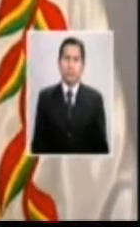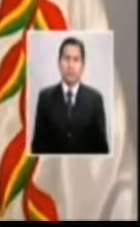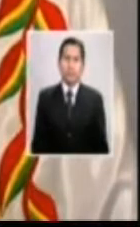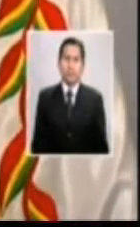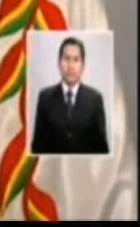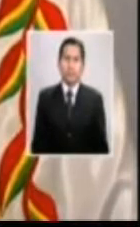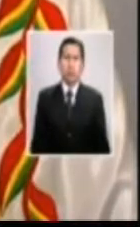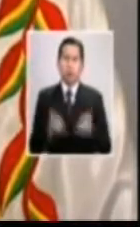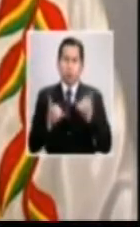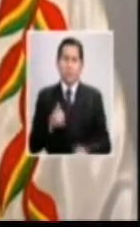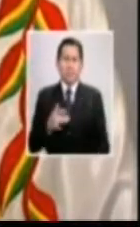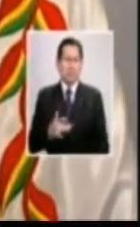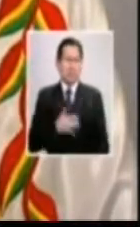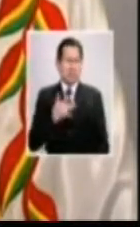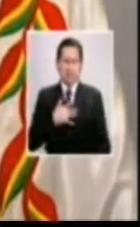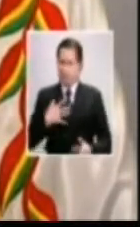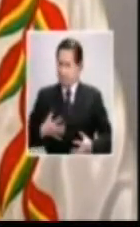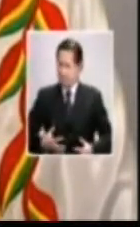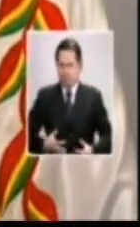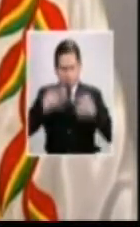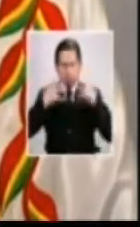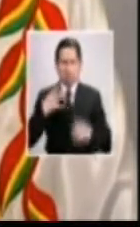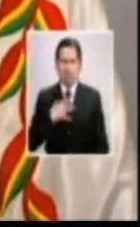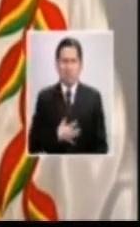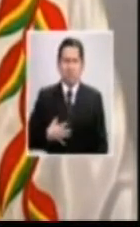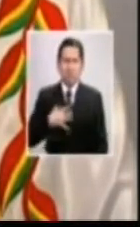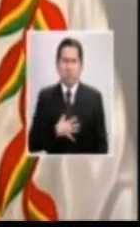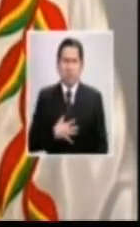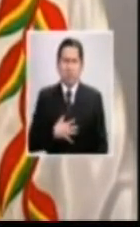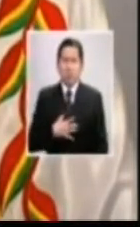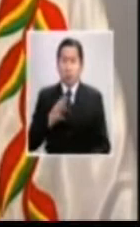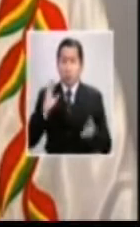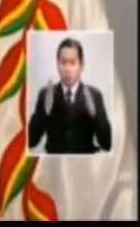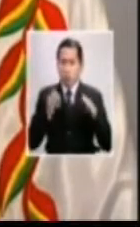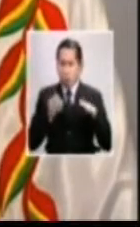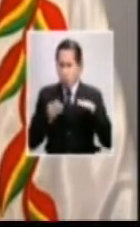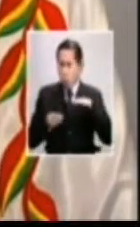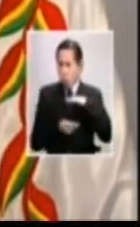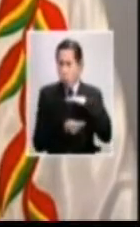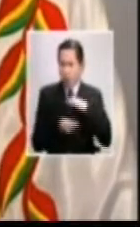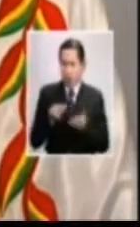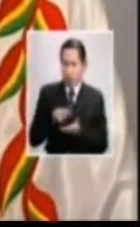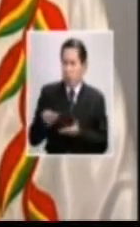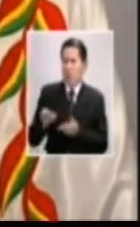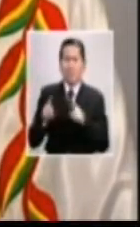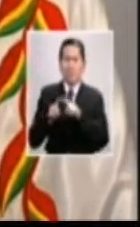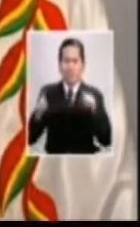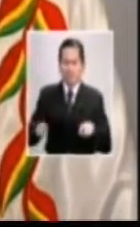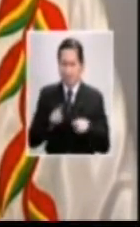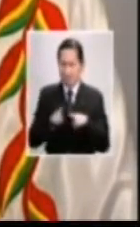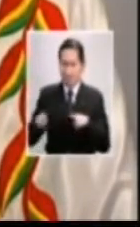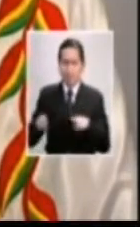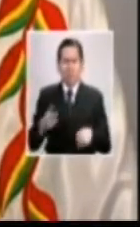salud. Si no la promulgo, van a pensar que estoy encaramando, quiero quedarme en el poder. Y bueno, pero